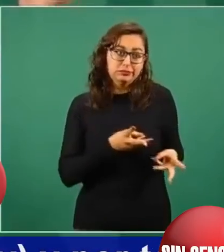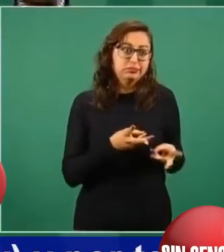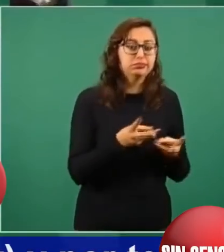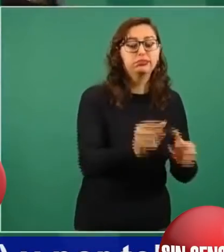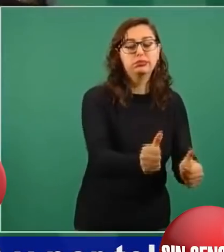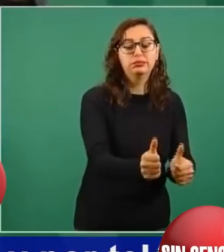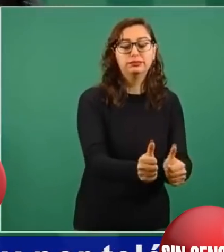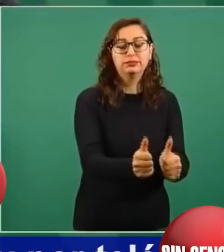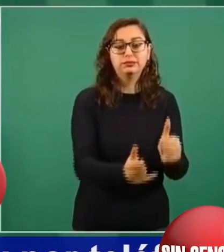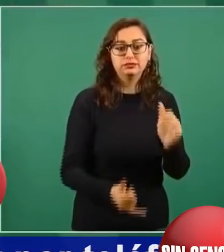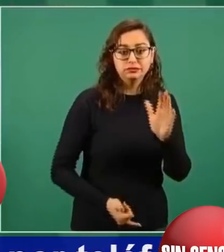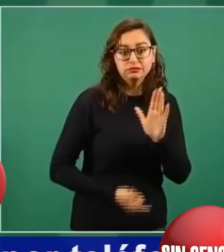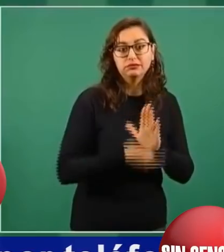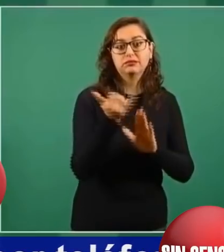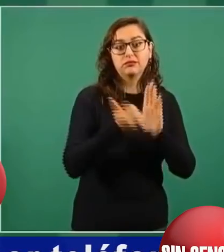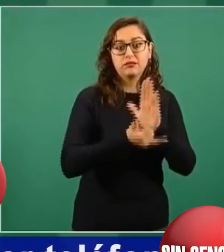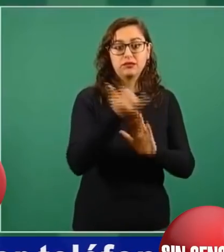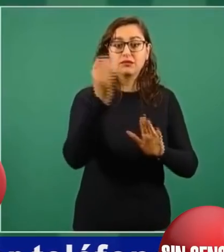porque